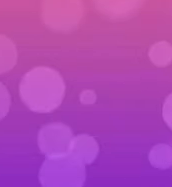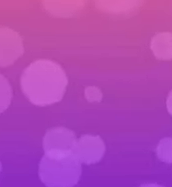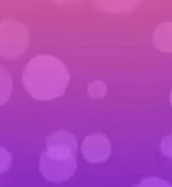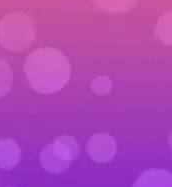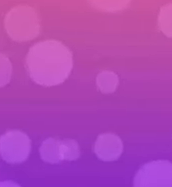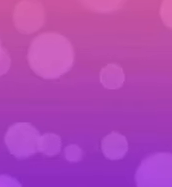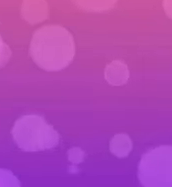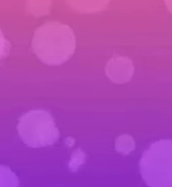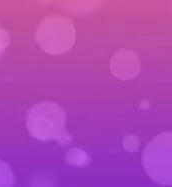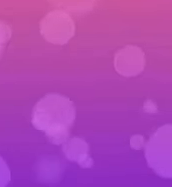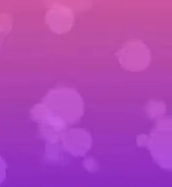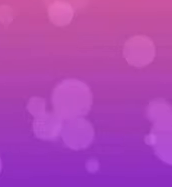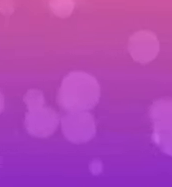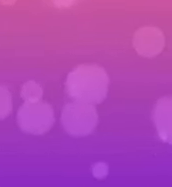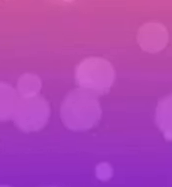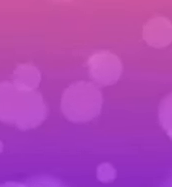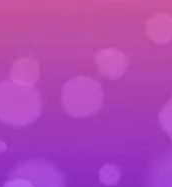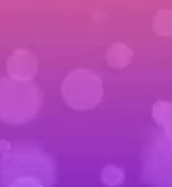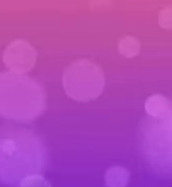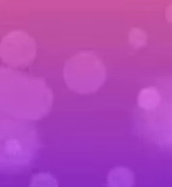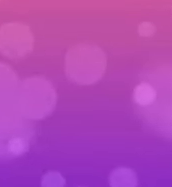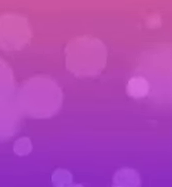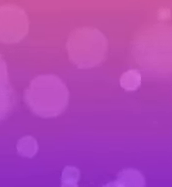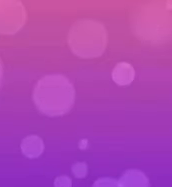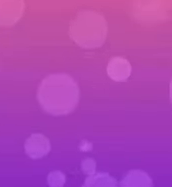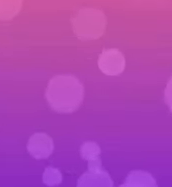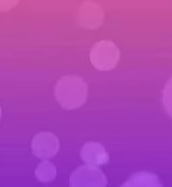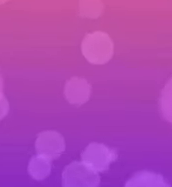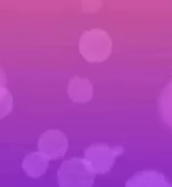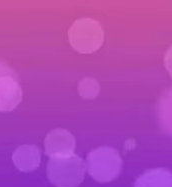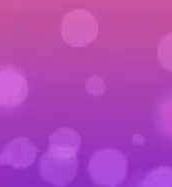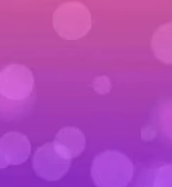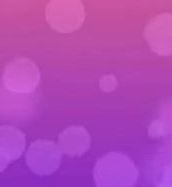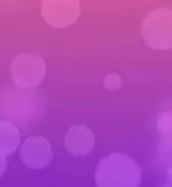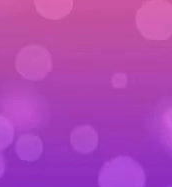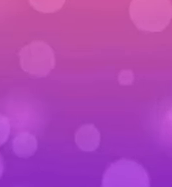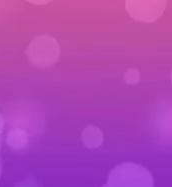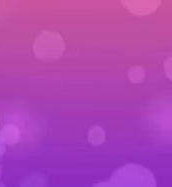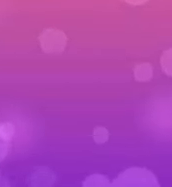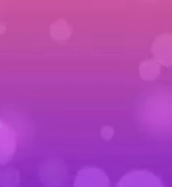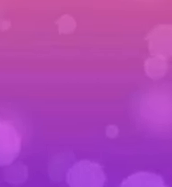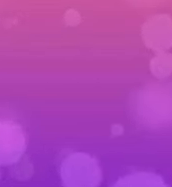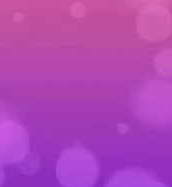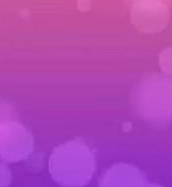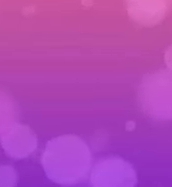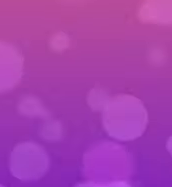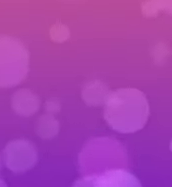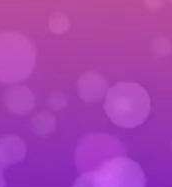Loto. Nos vemos en el próximo sorteo Loto. ¡Loto! Te cambia la vida.